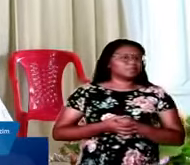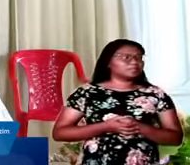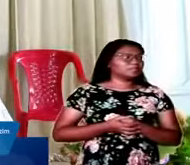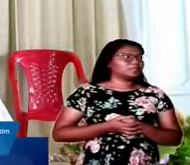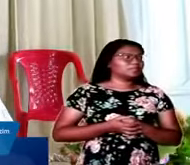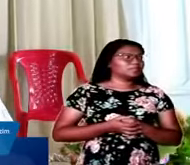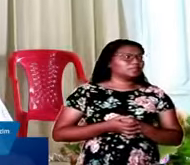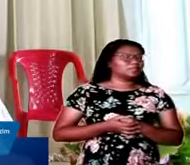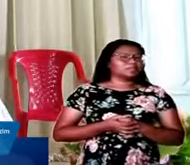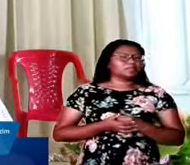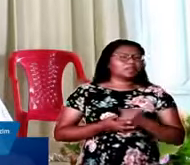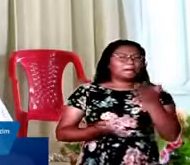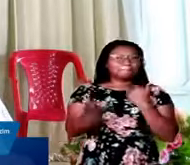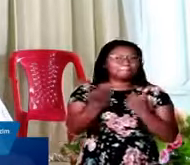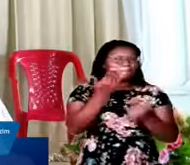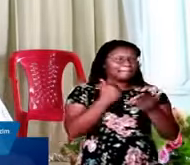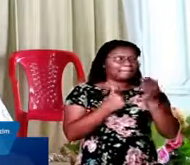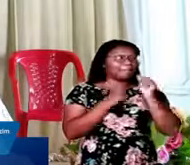Venid benditos de mi Padre,